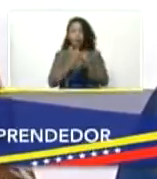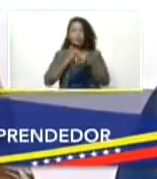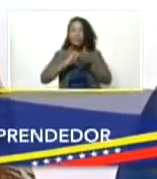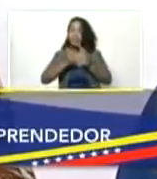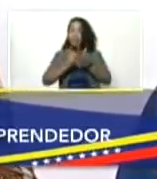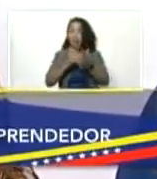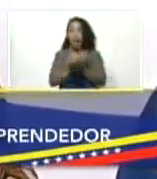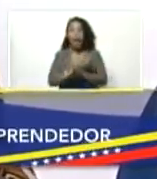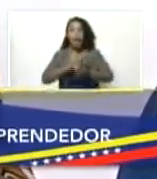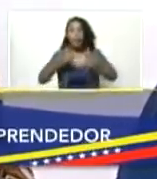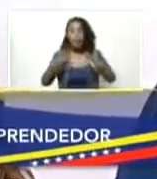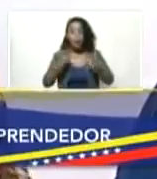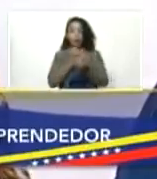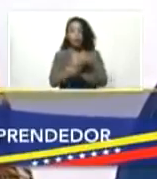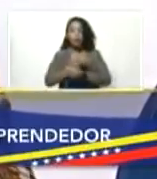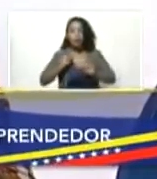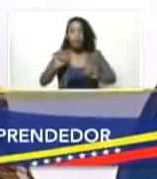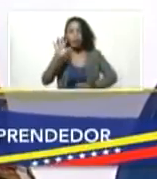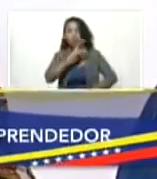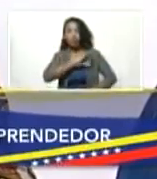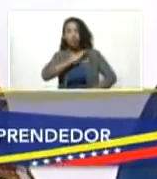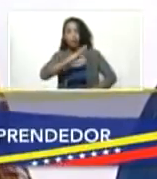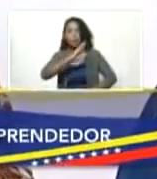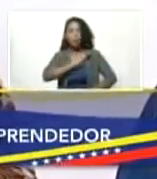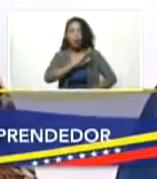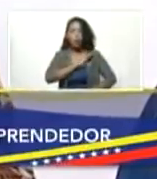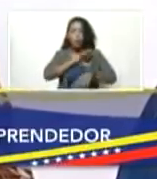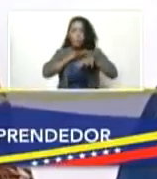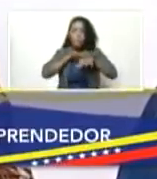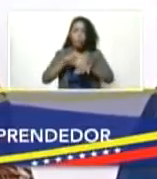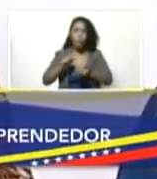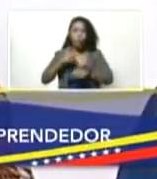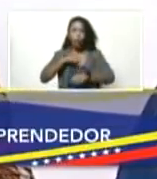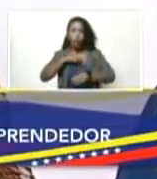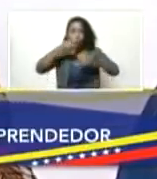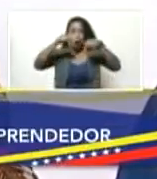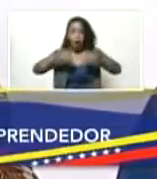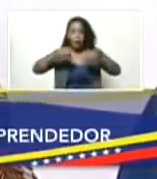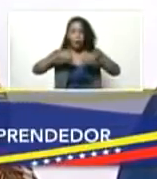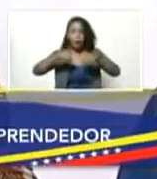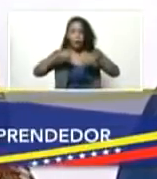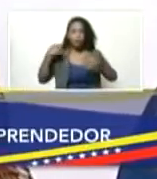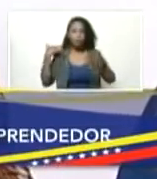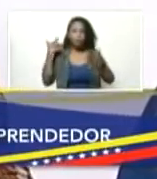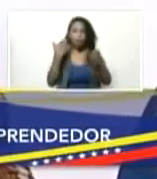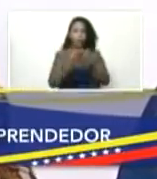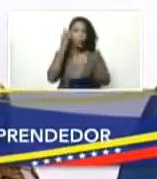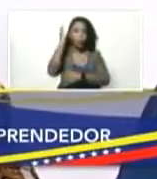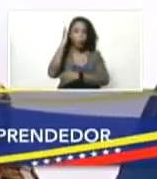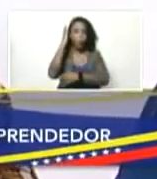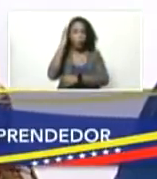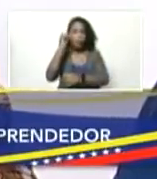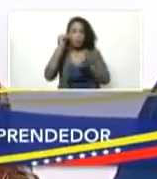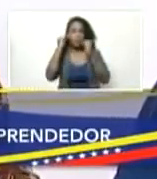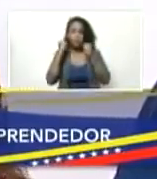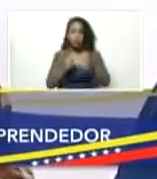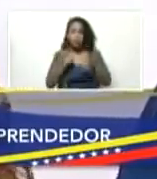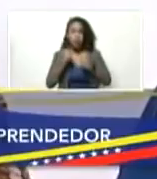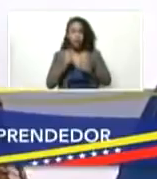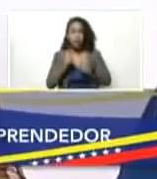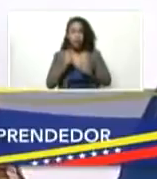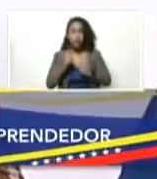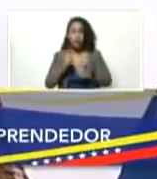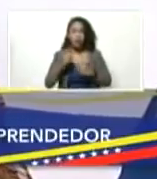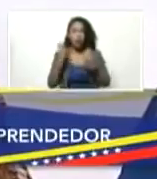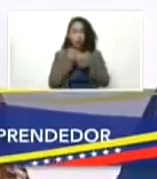de independencia y es sinónimo de soberanía. Nosotros en estos días hemos estado en una jornada de formación bien intensa, con las